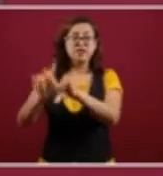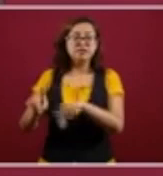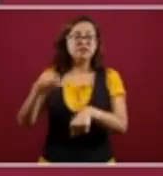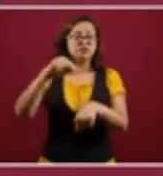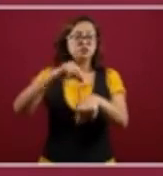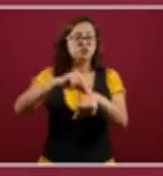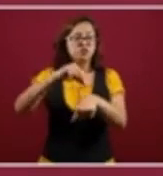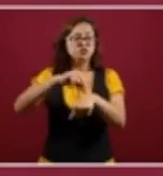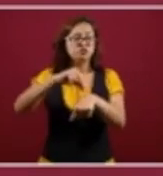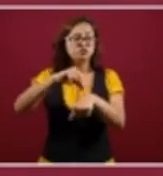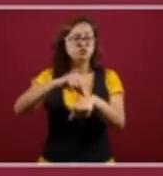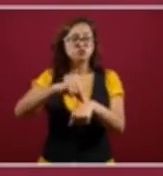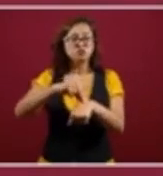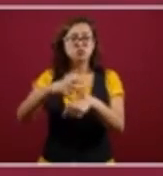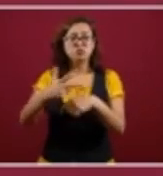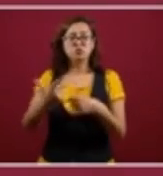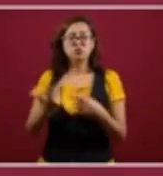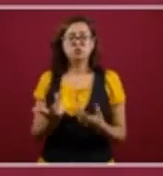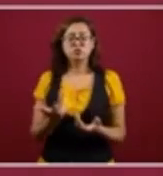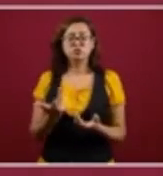incluso